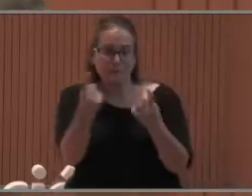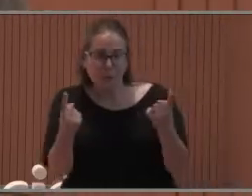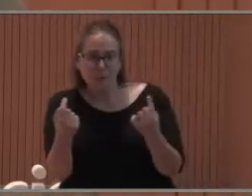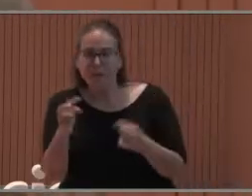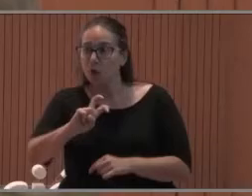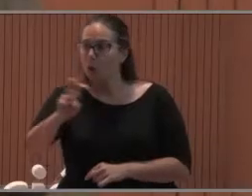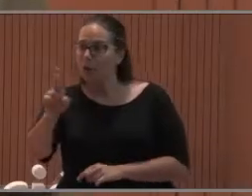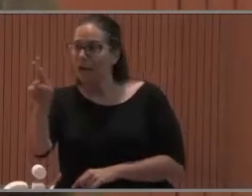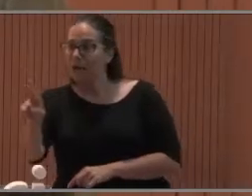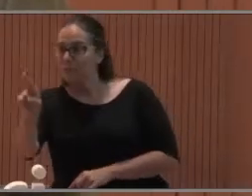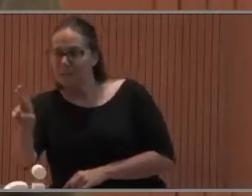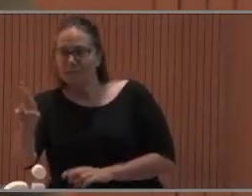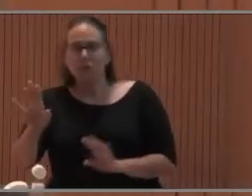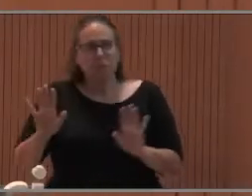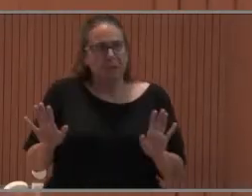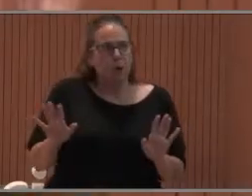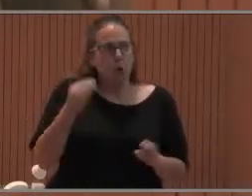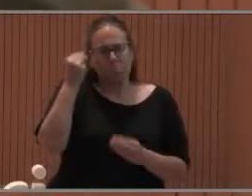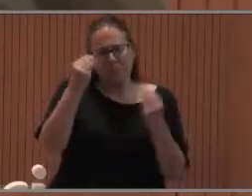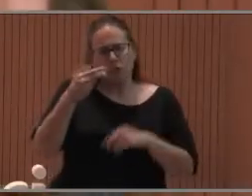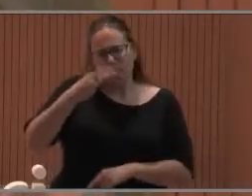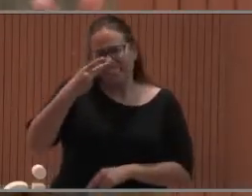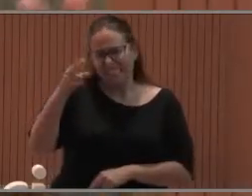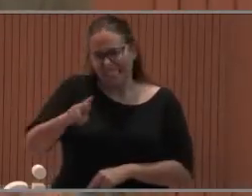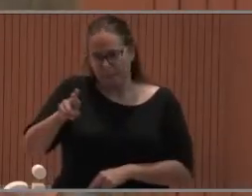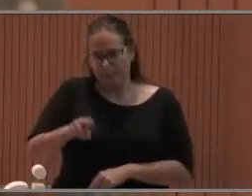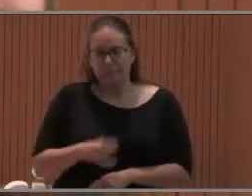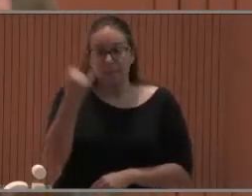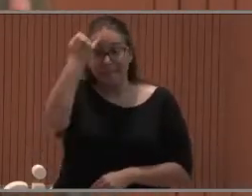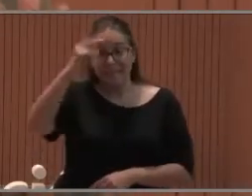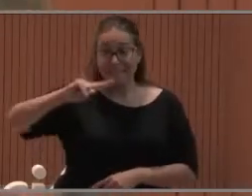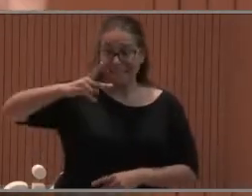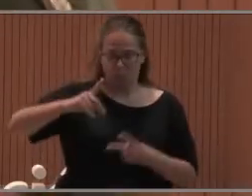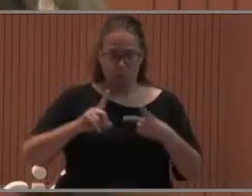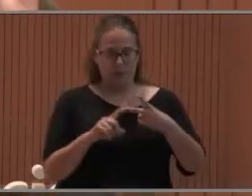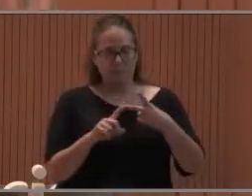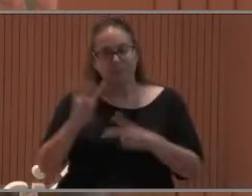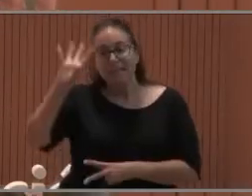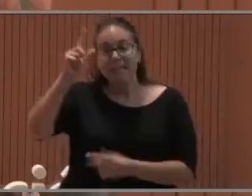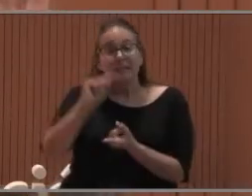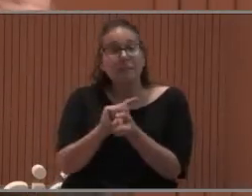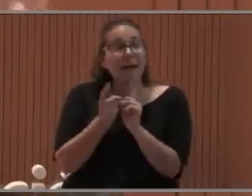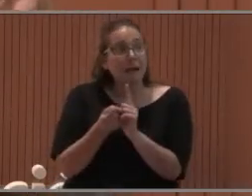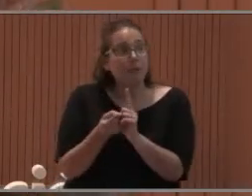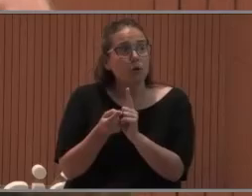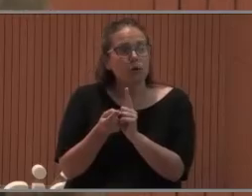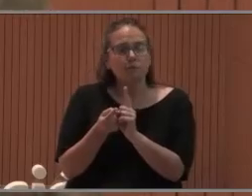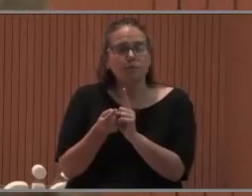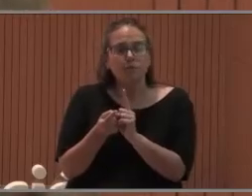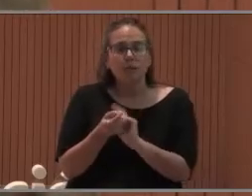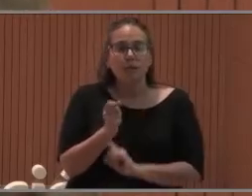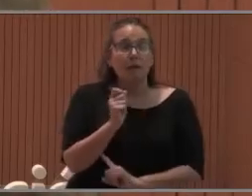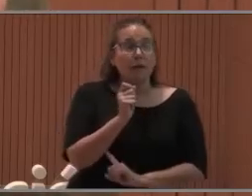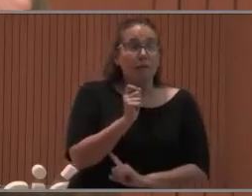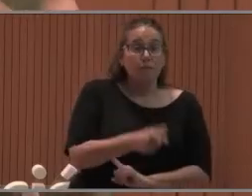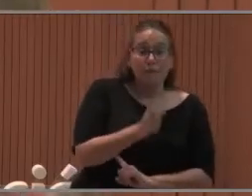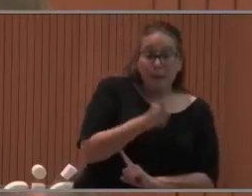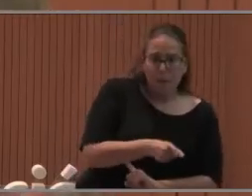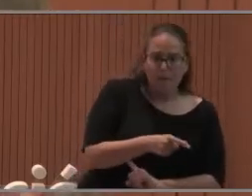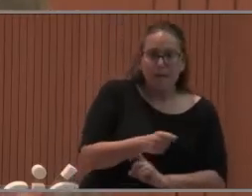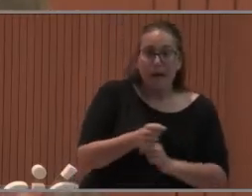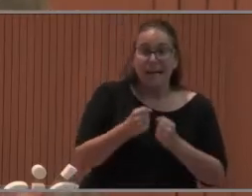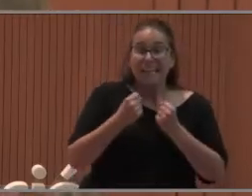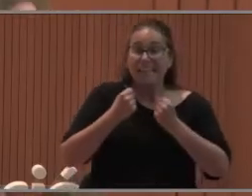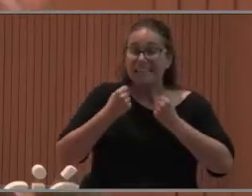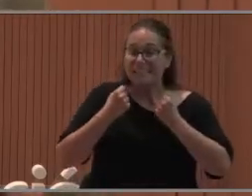aunque estamos dentro del ciclo, porque creo que era importante. Segunda idea, el cambio climático incrementa la frecuencia, la